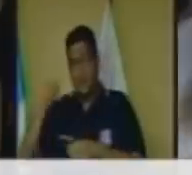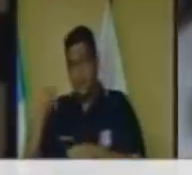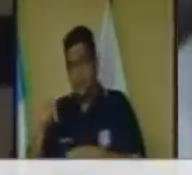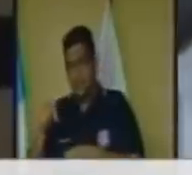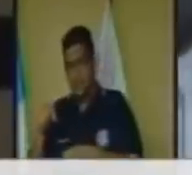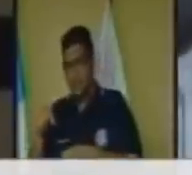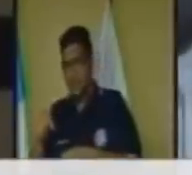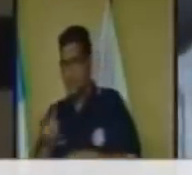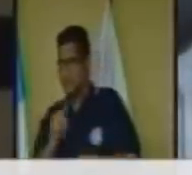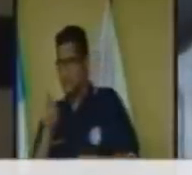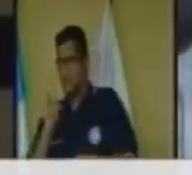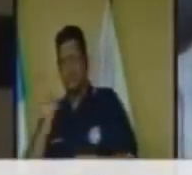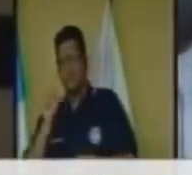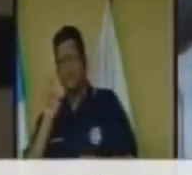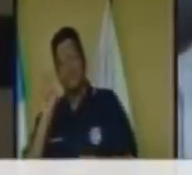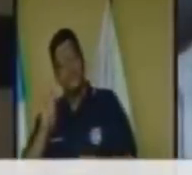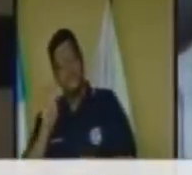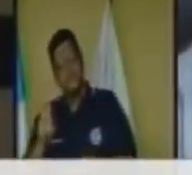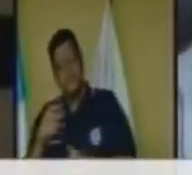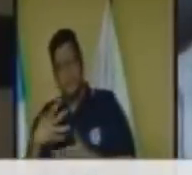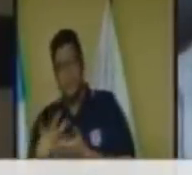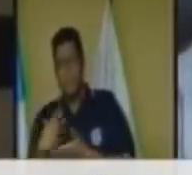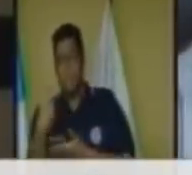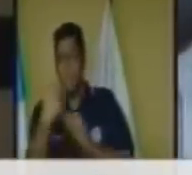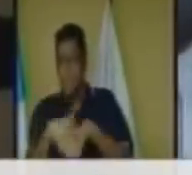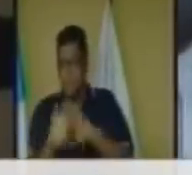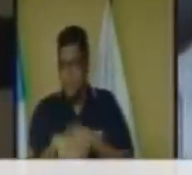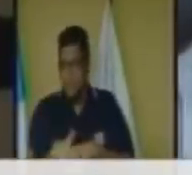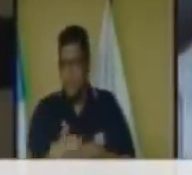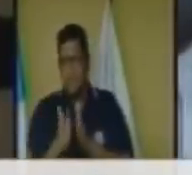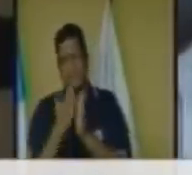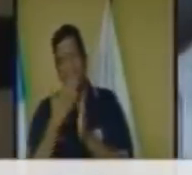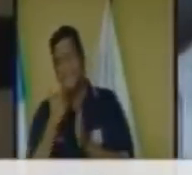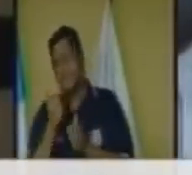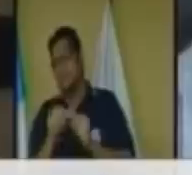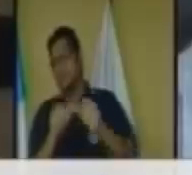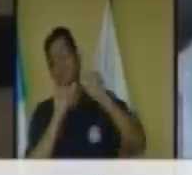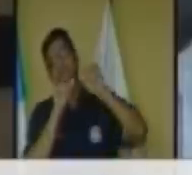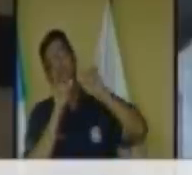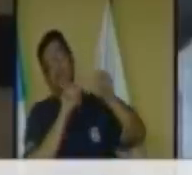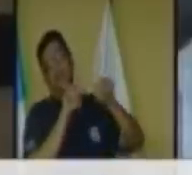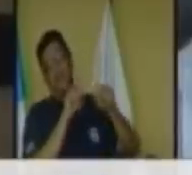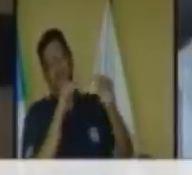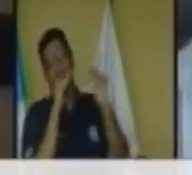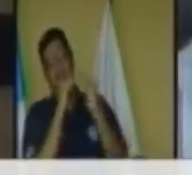no tienen que salir, mantenerse en sus casas, absolutamente.